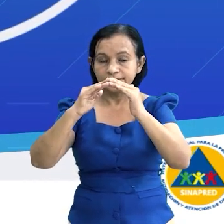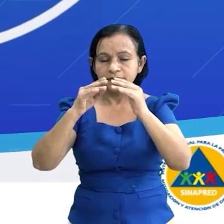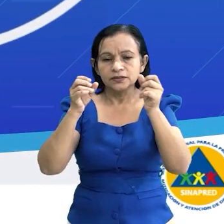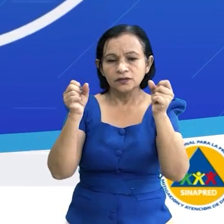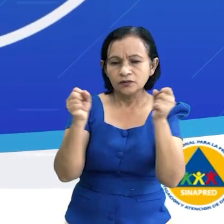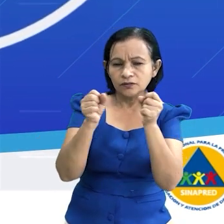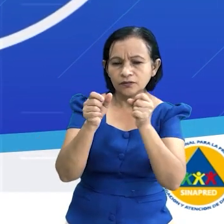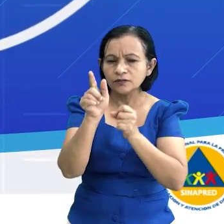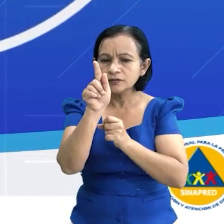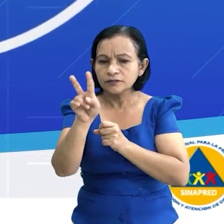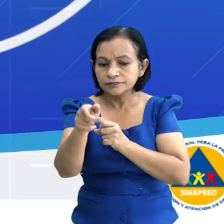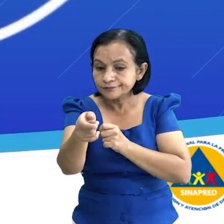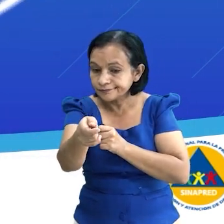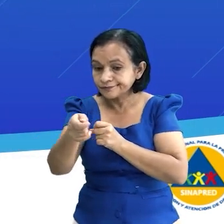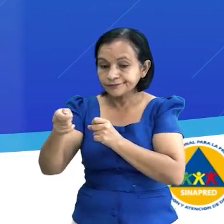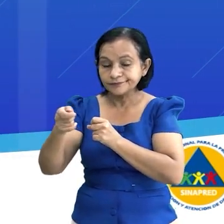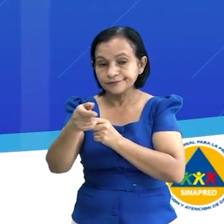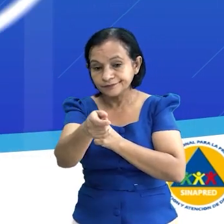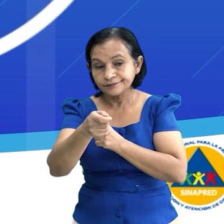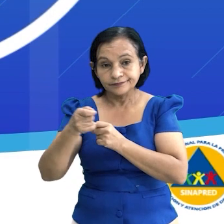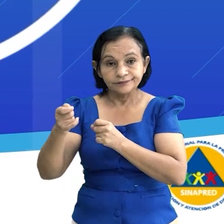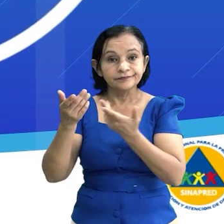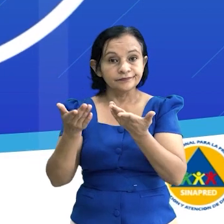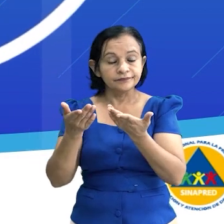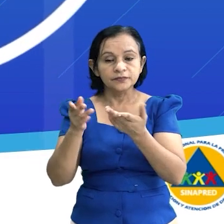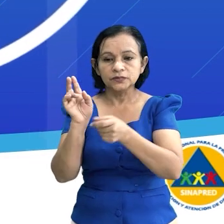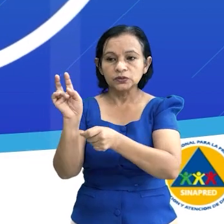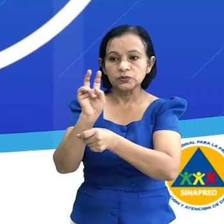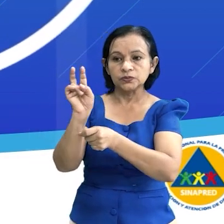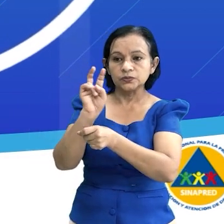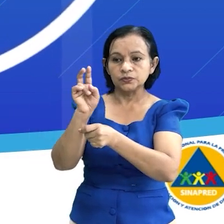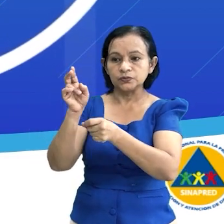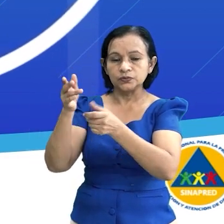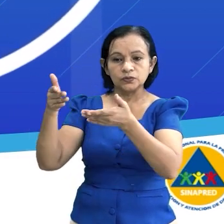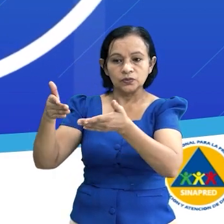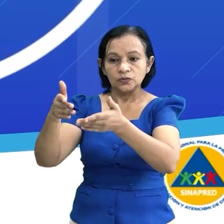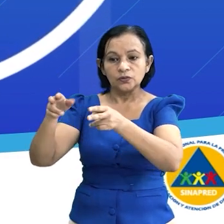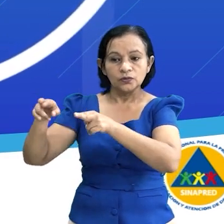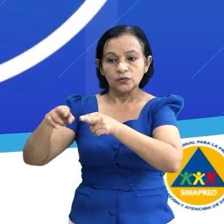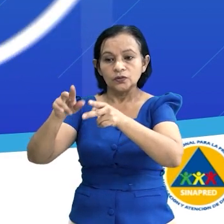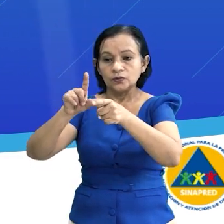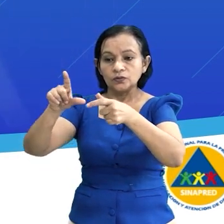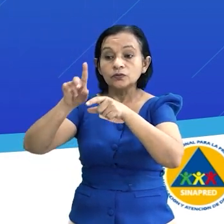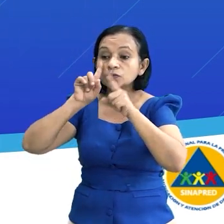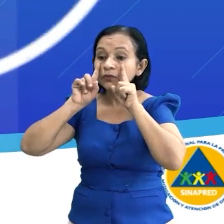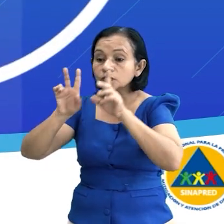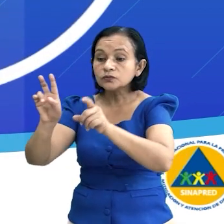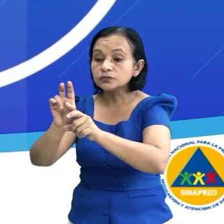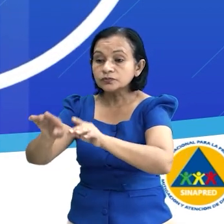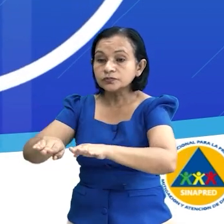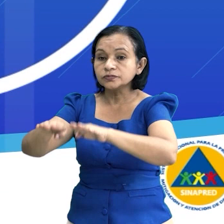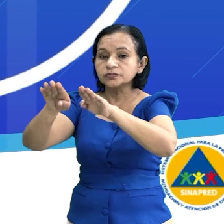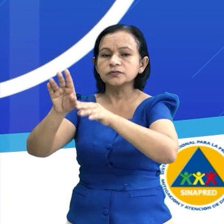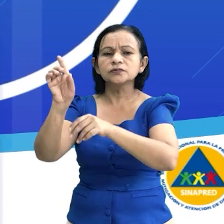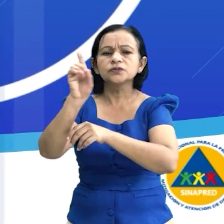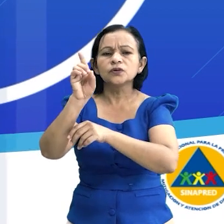Desconectemos aparatos eléctricos si no están en uso. Vigilemos la crecida de cauces, ríos o lagunas.